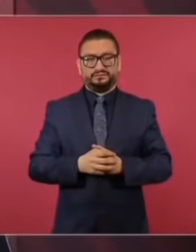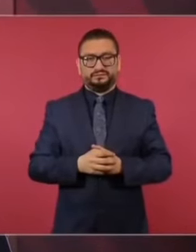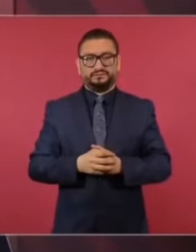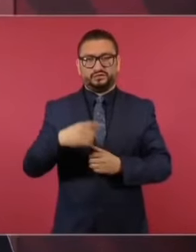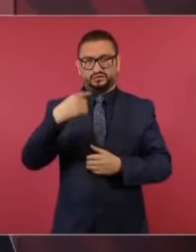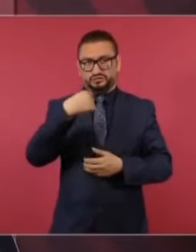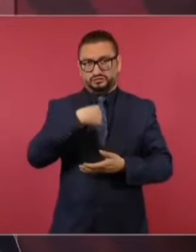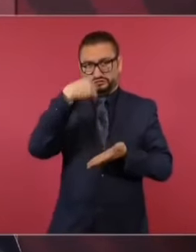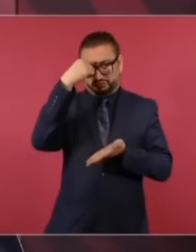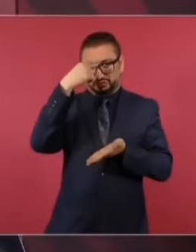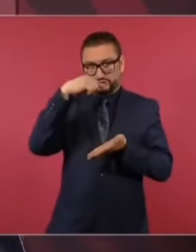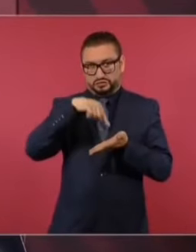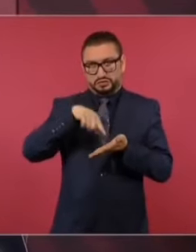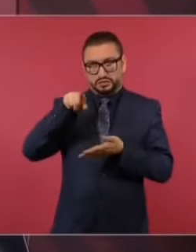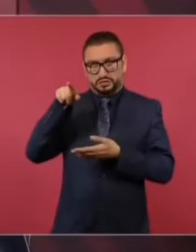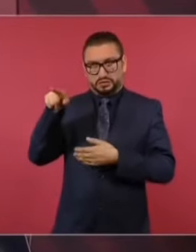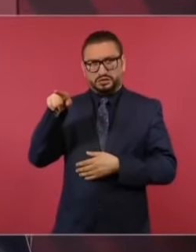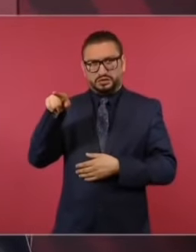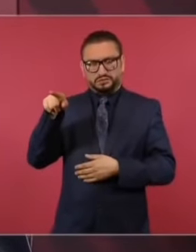Yo creo que le haría bien